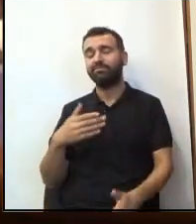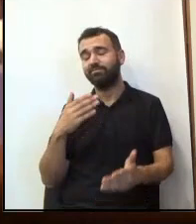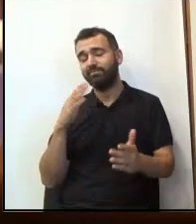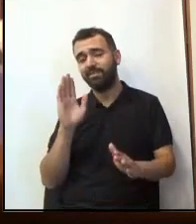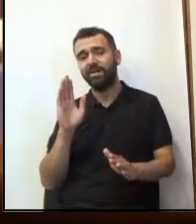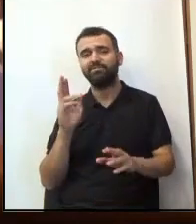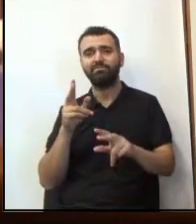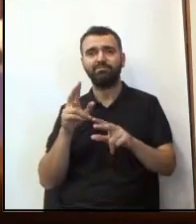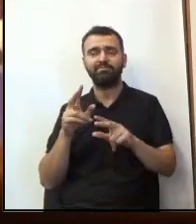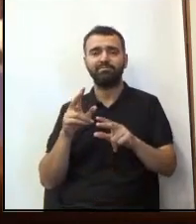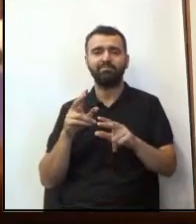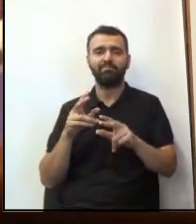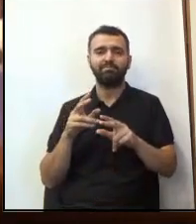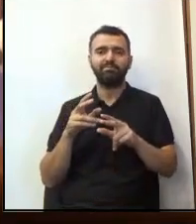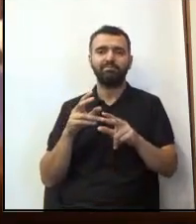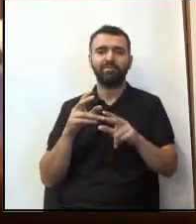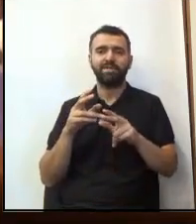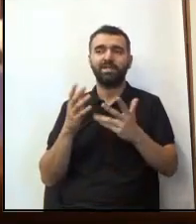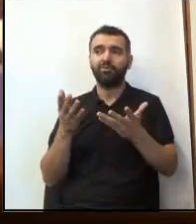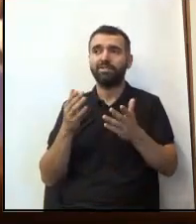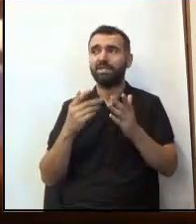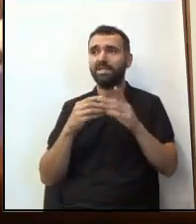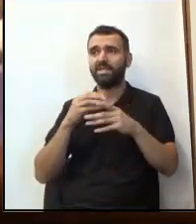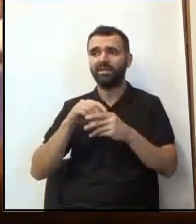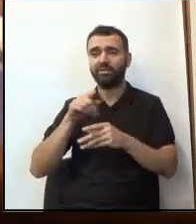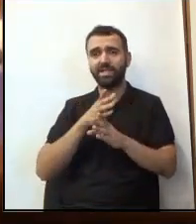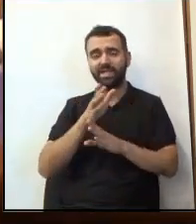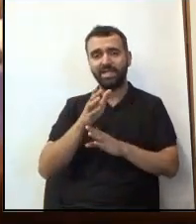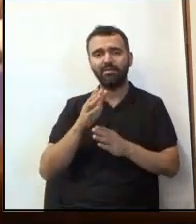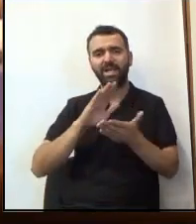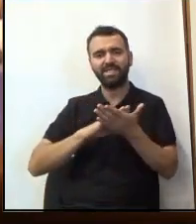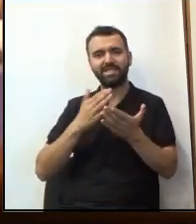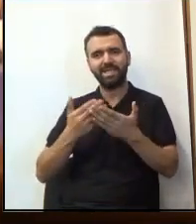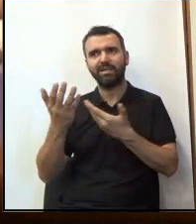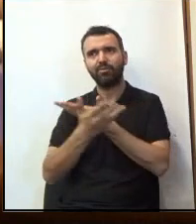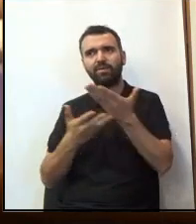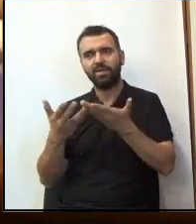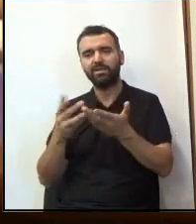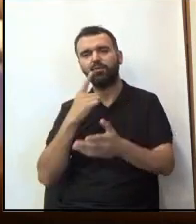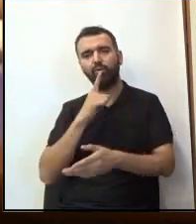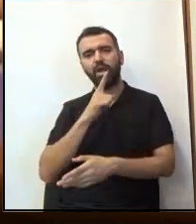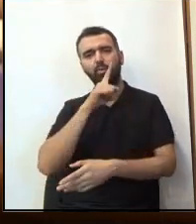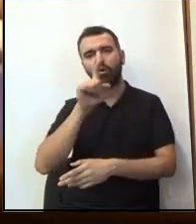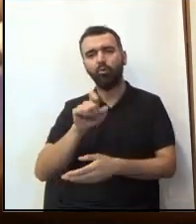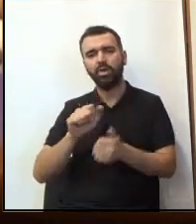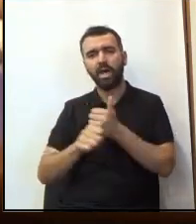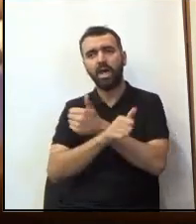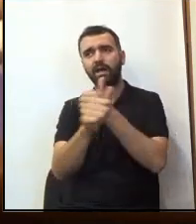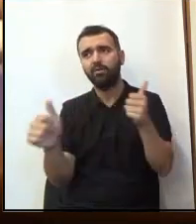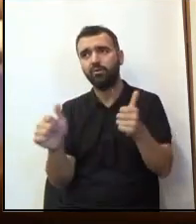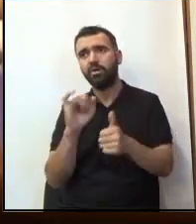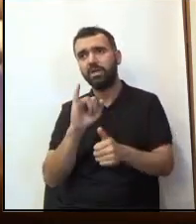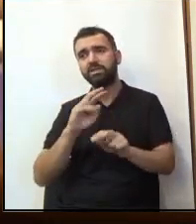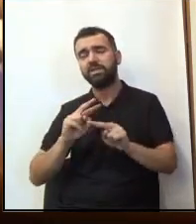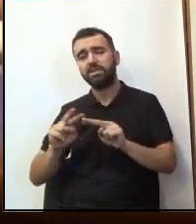remate. Entonces, en esa línea yo creo que es bueno para la sana convivencia una pregunta a todos. Y si se hace una carta